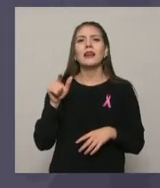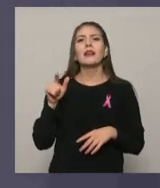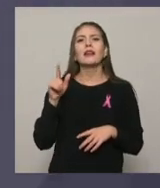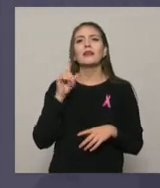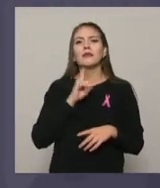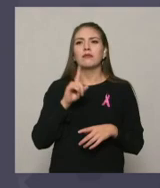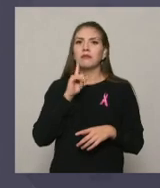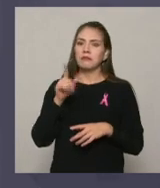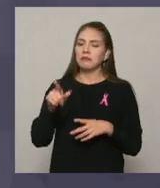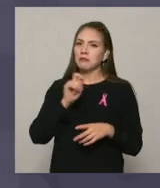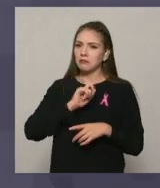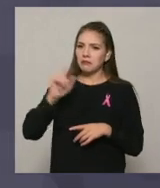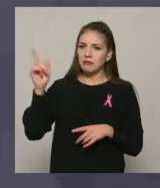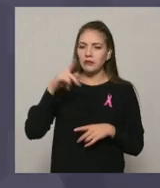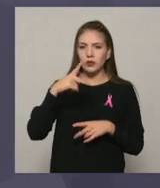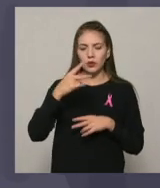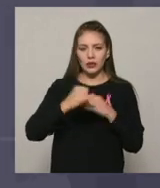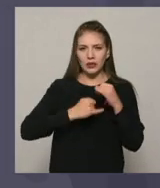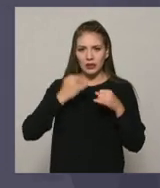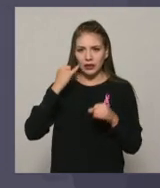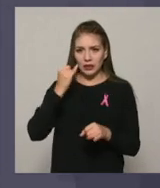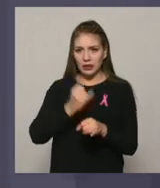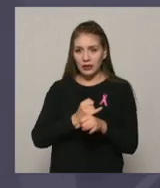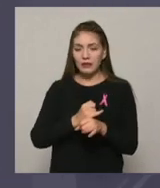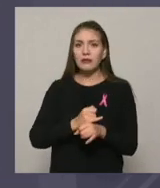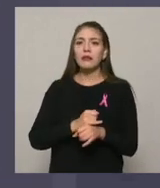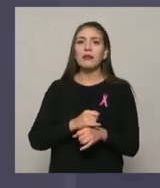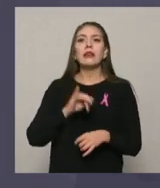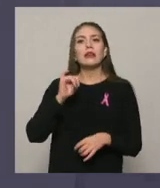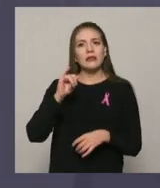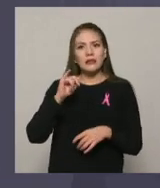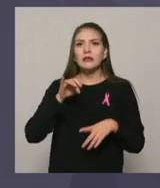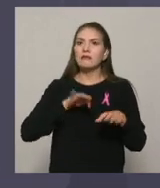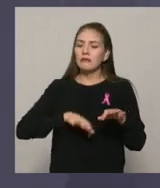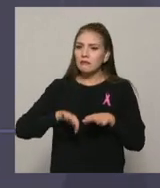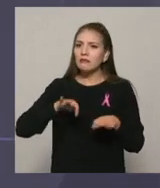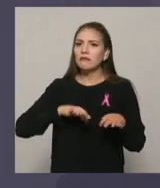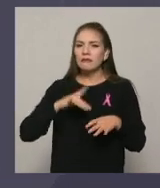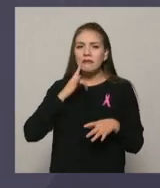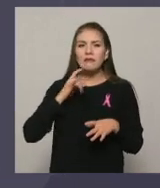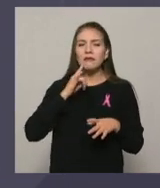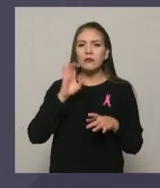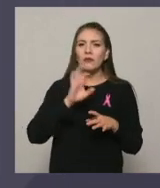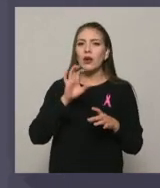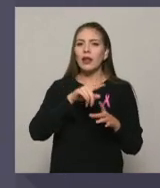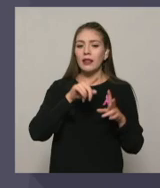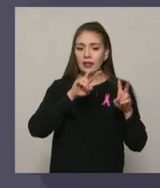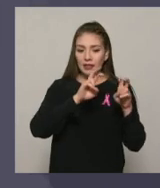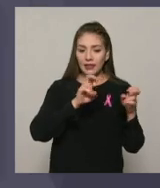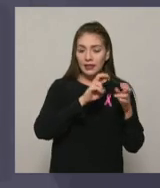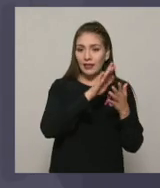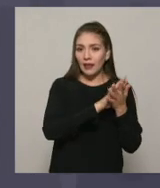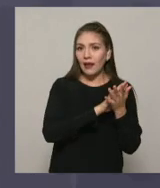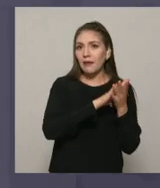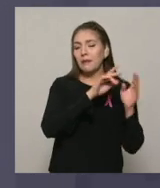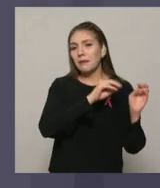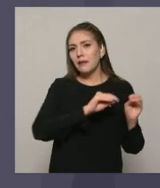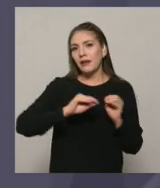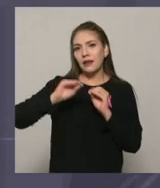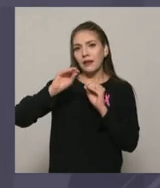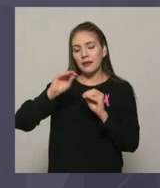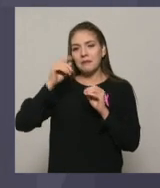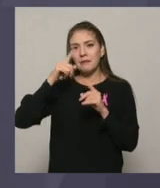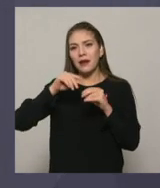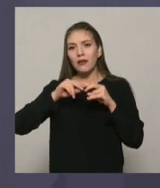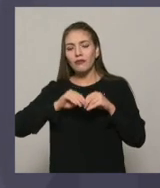nivel internacional. En ese momento sí cuesta trabajo posicionar un tema, evidentemente, pero cuando se trata de un asunto que